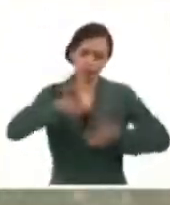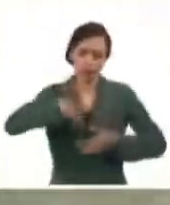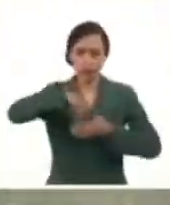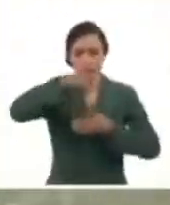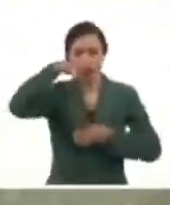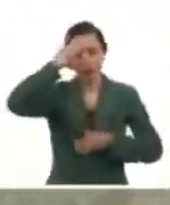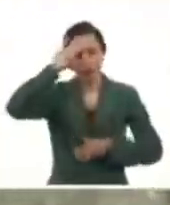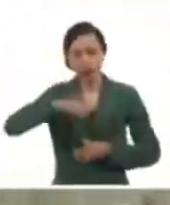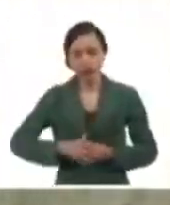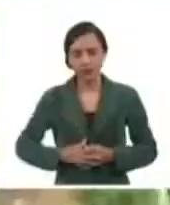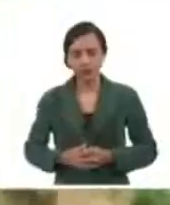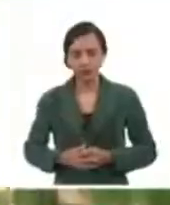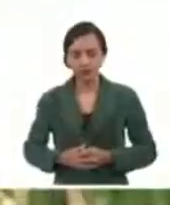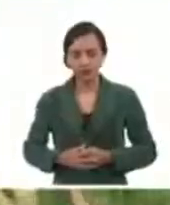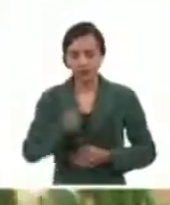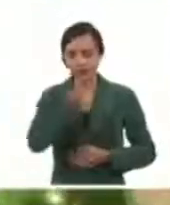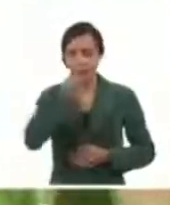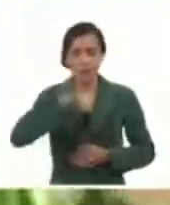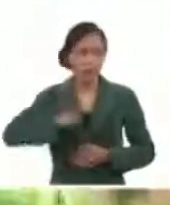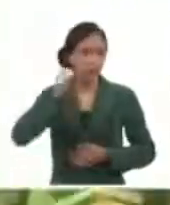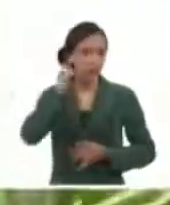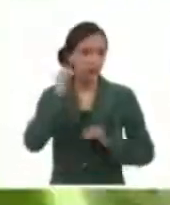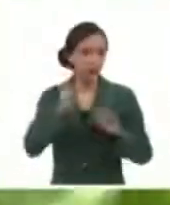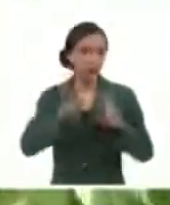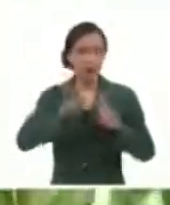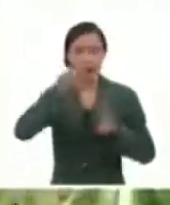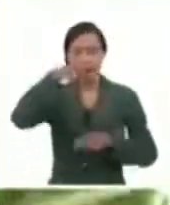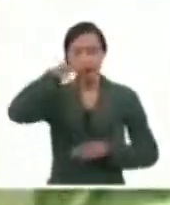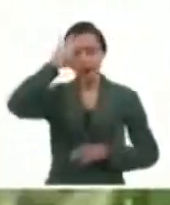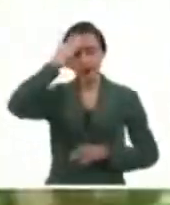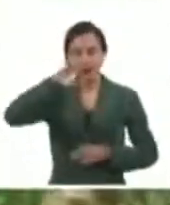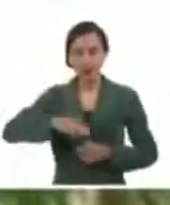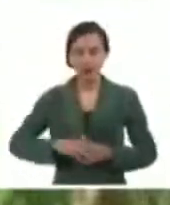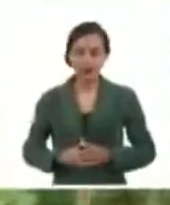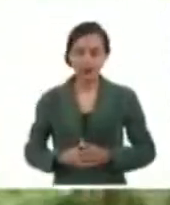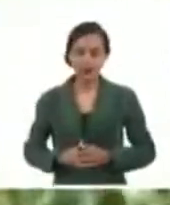Valia Martínez Sanz, Sistema Informativo de la Televisión Cubana.